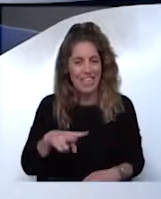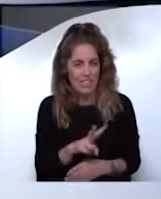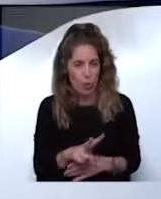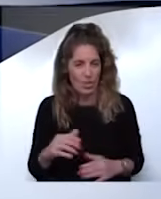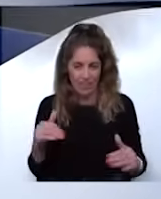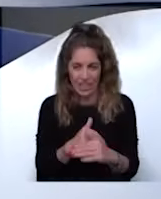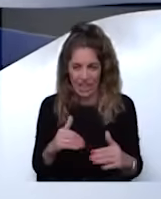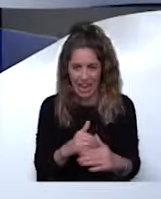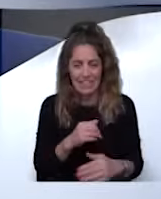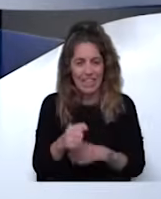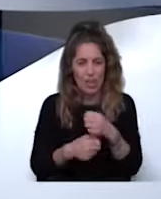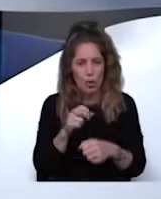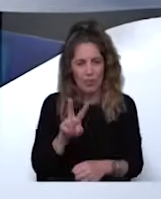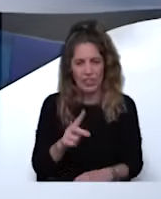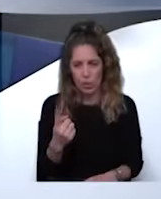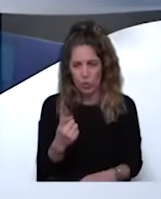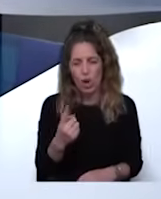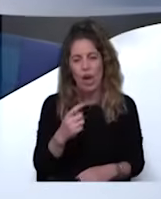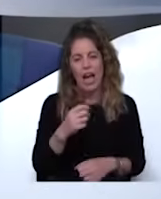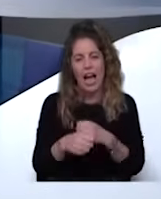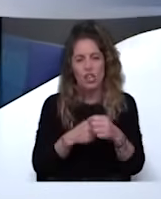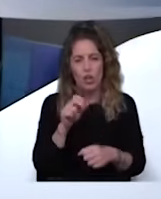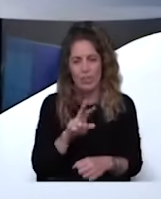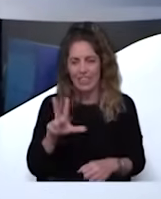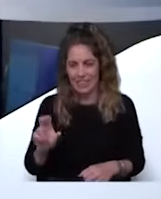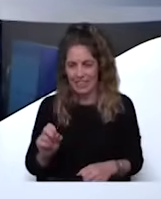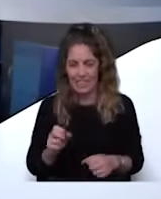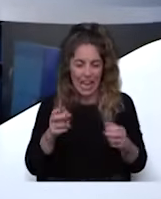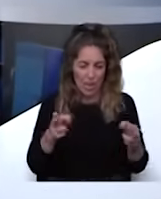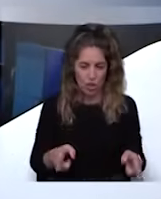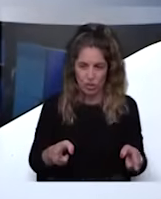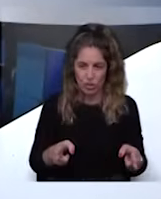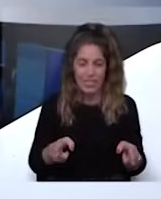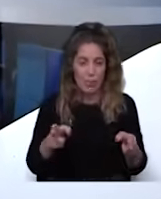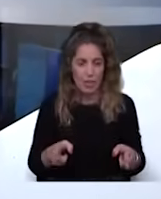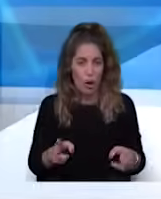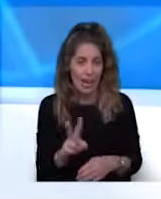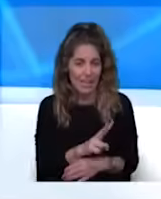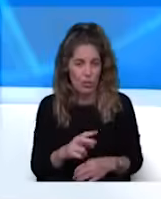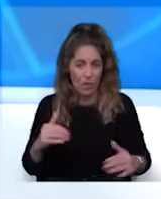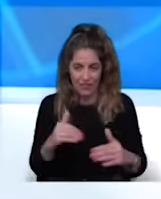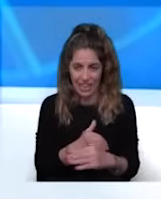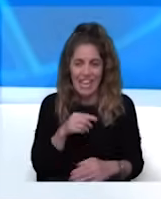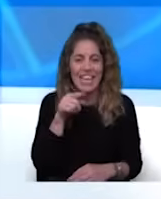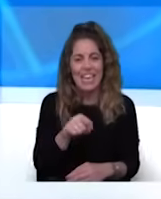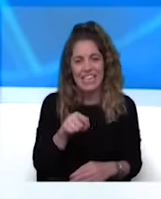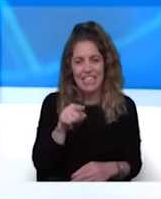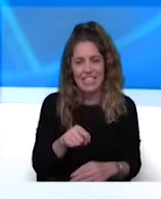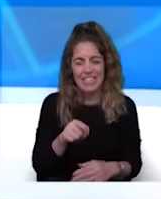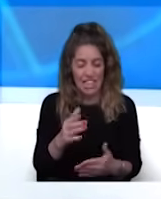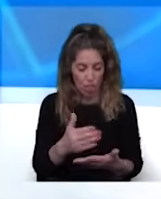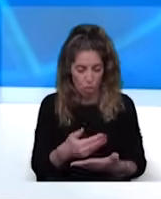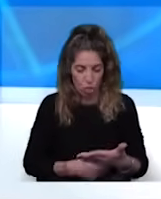Vial 2021 2030 es decir bueno la década de acción para la seguridad Vial donde en ese en ese